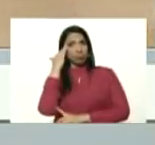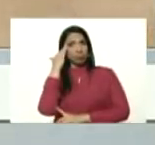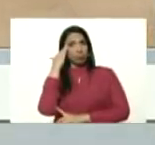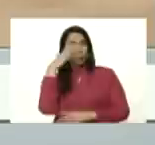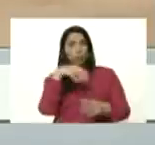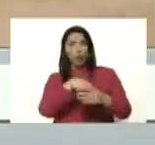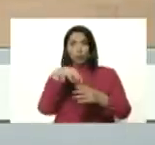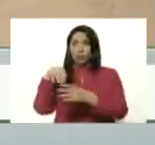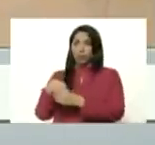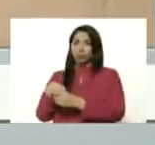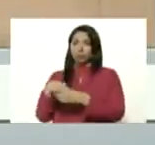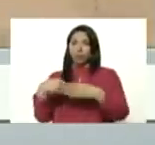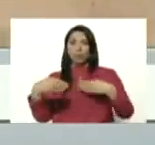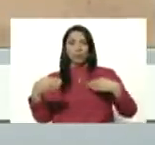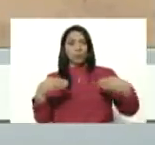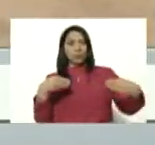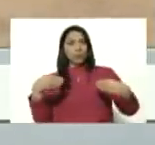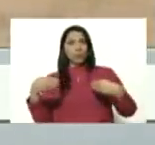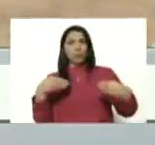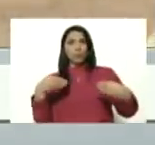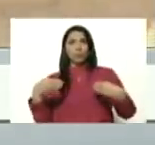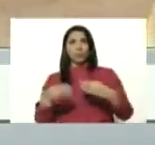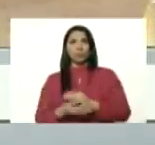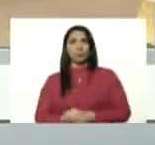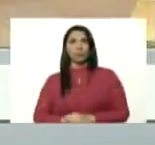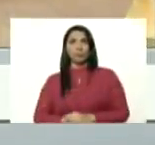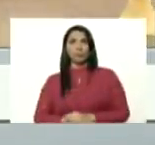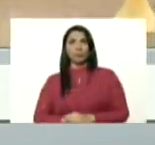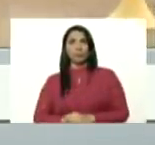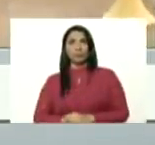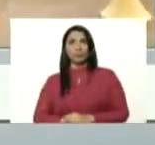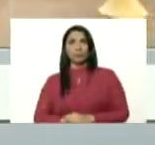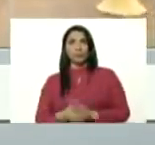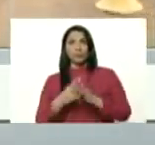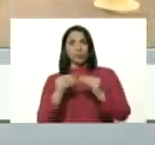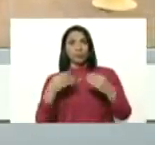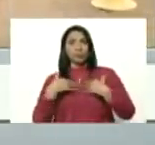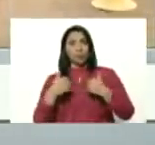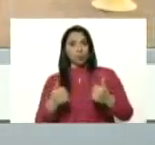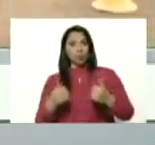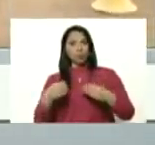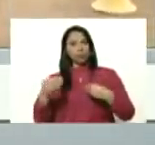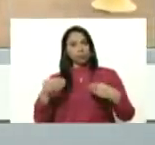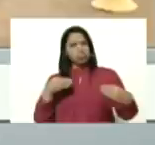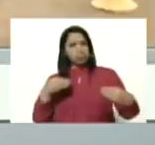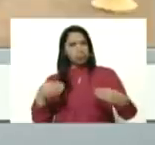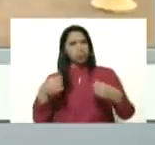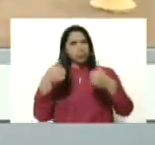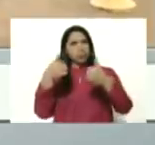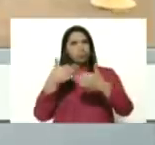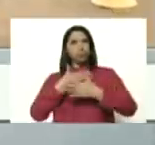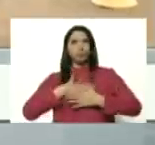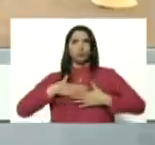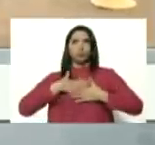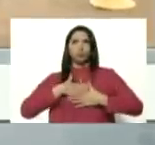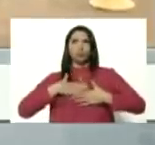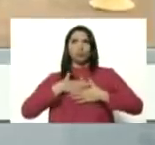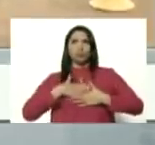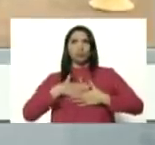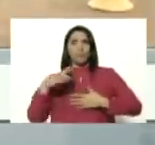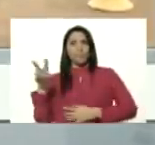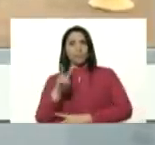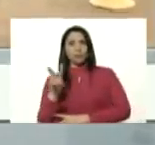Cuarentena, flexibilización, todo seguro, una flexibilización segura.